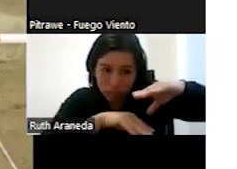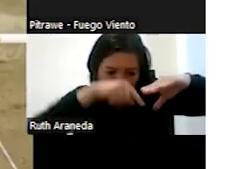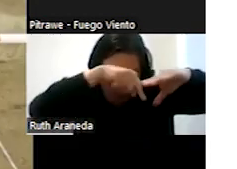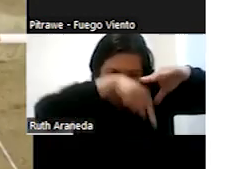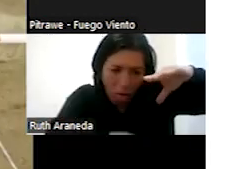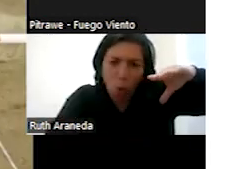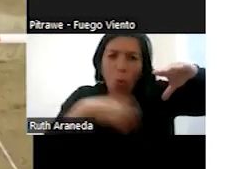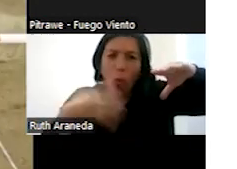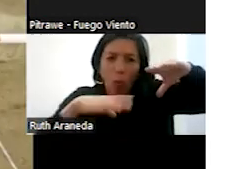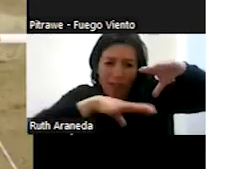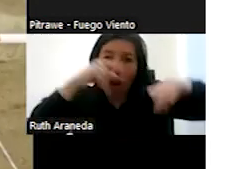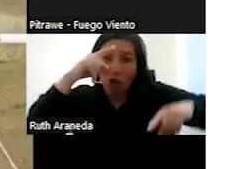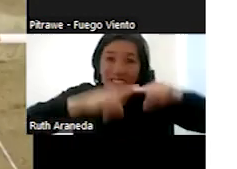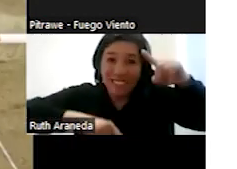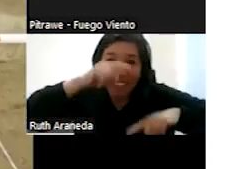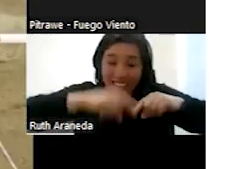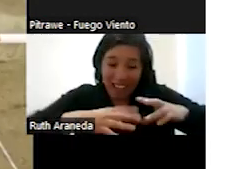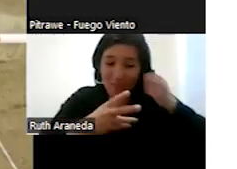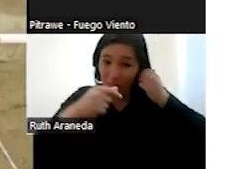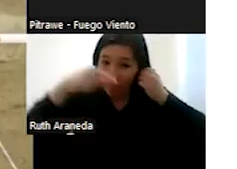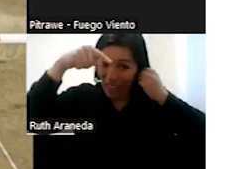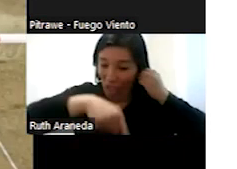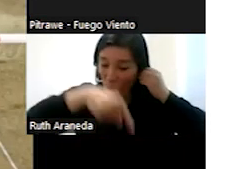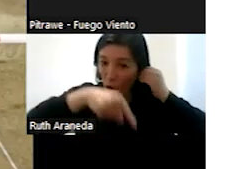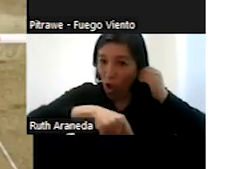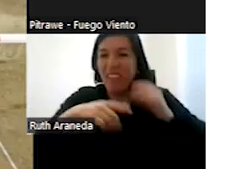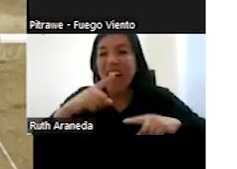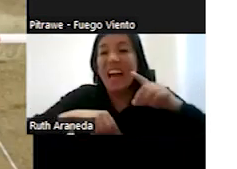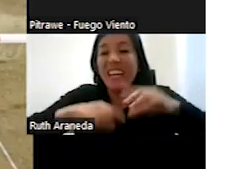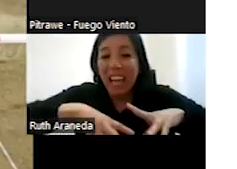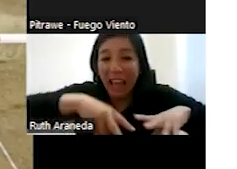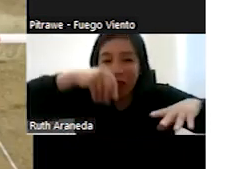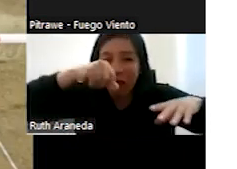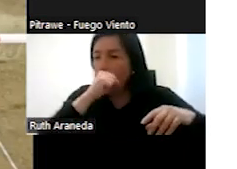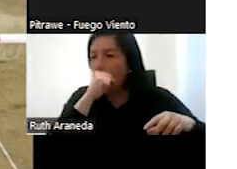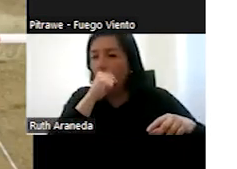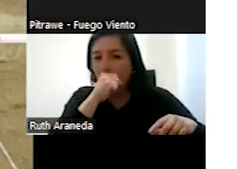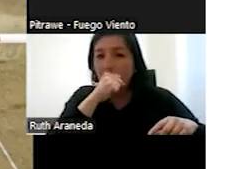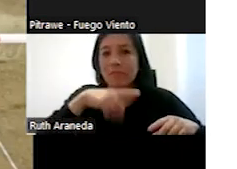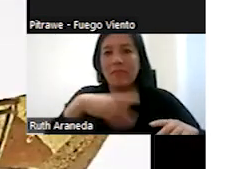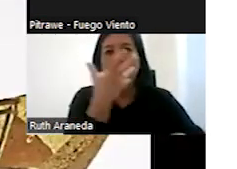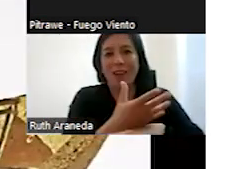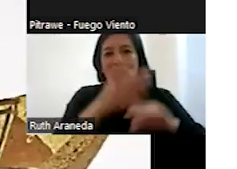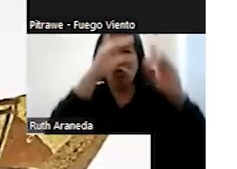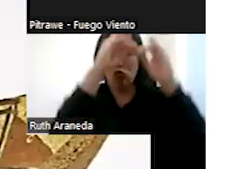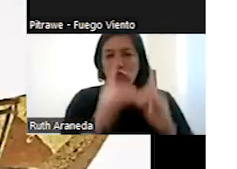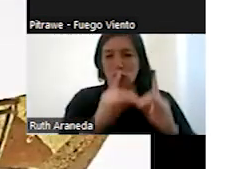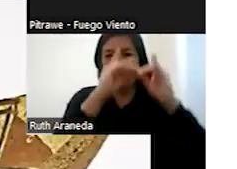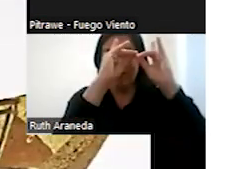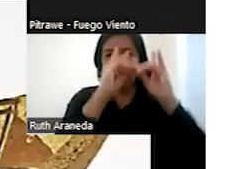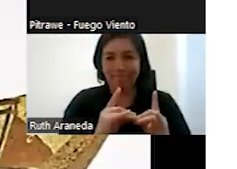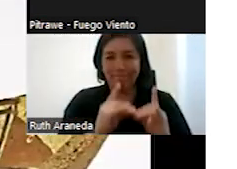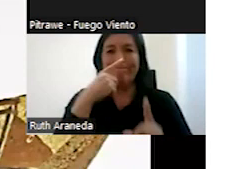encontraron en la arena, de todo eso ahí abajo es arena, del estero, ¿cierto? Bueno, tumbas con asociaciones a